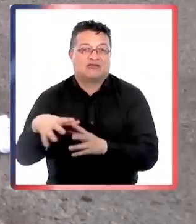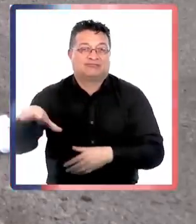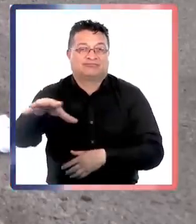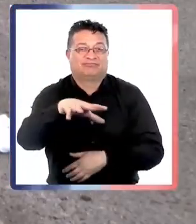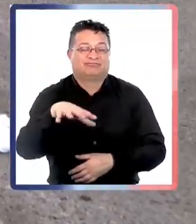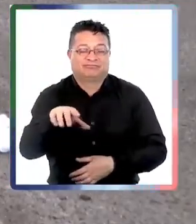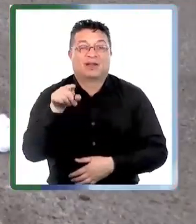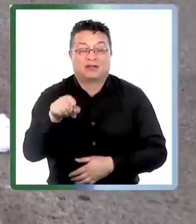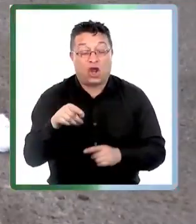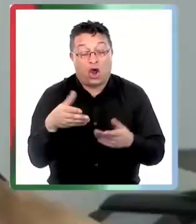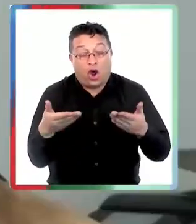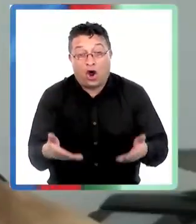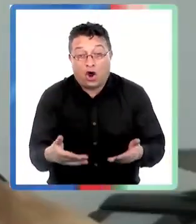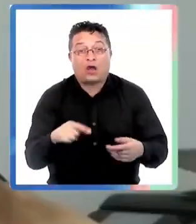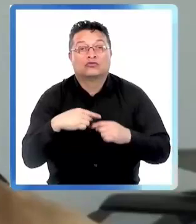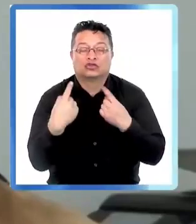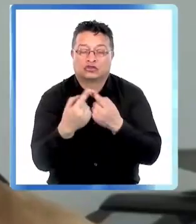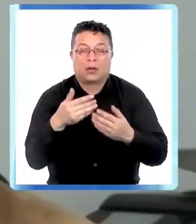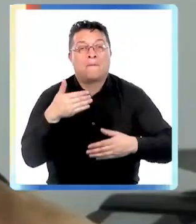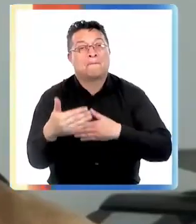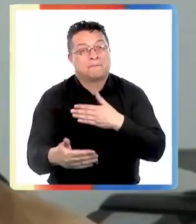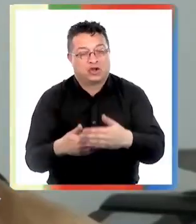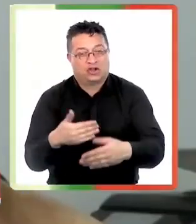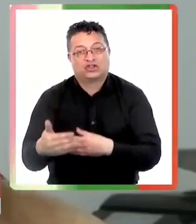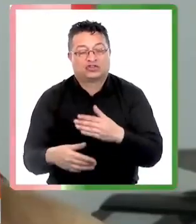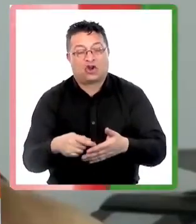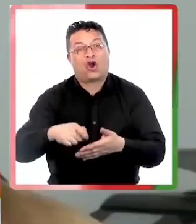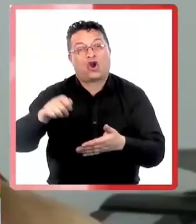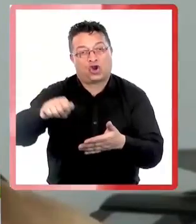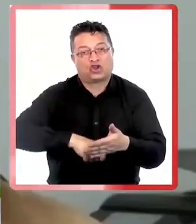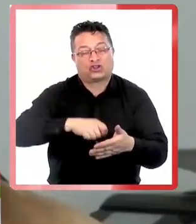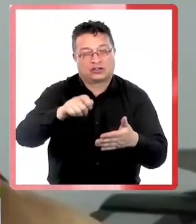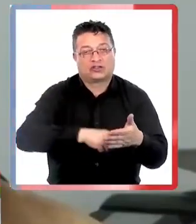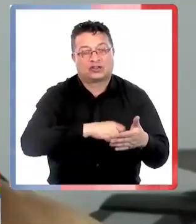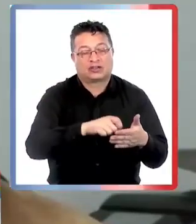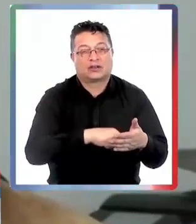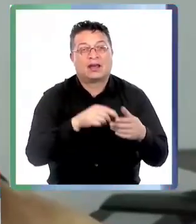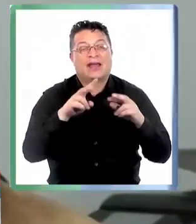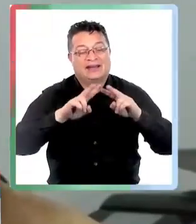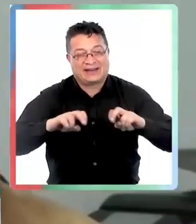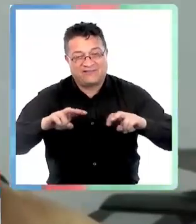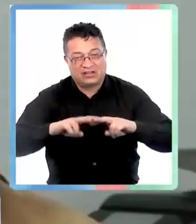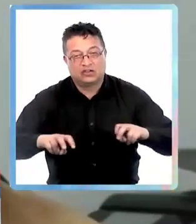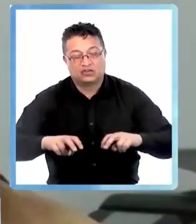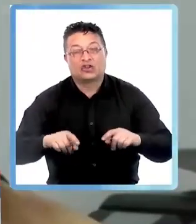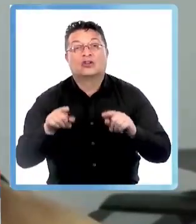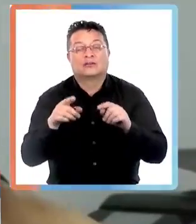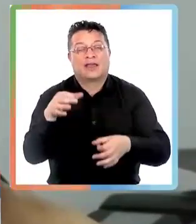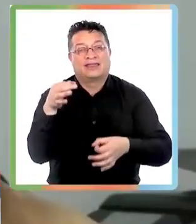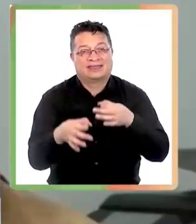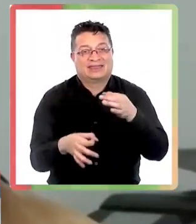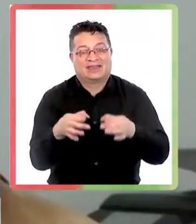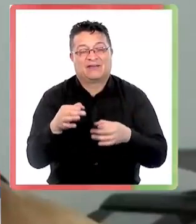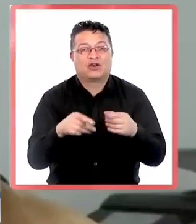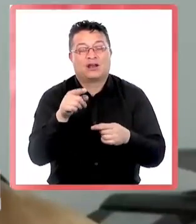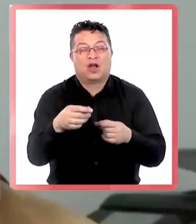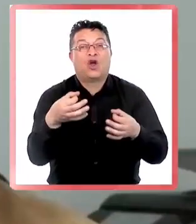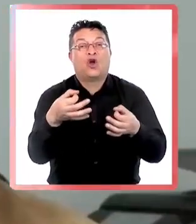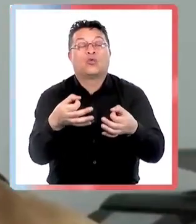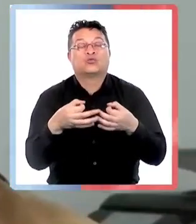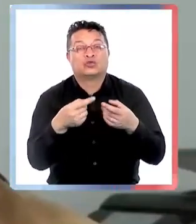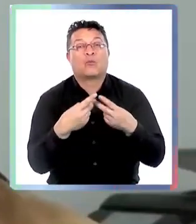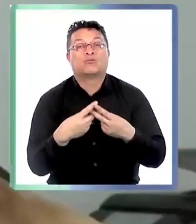y su equipo, pero también porque se encuentra hoy en día todo este proceso de contratación en revisión por parte del Tribunal